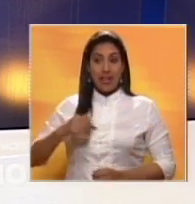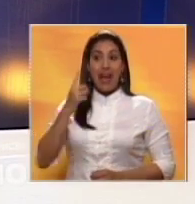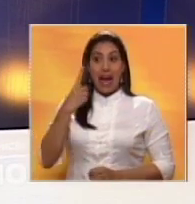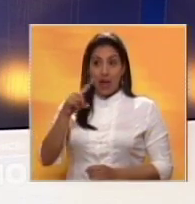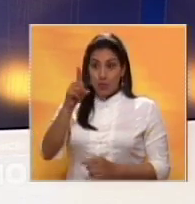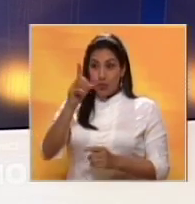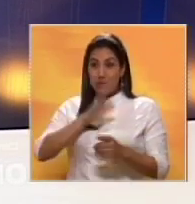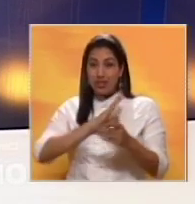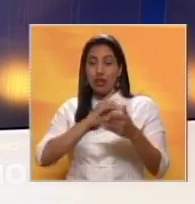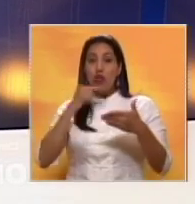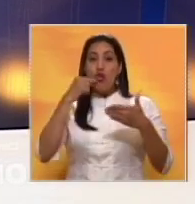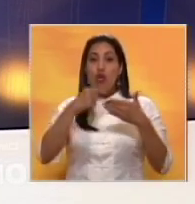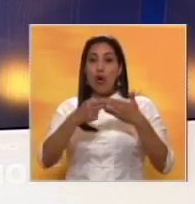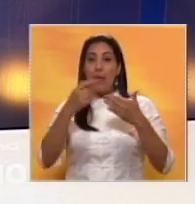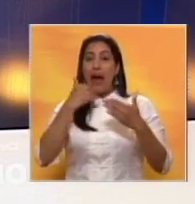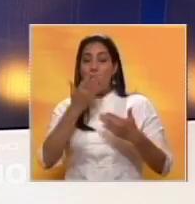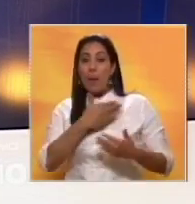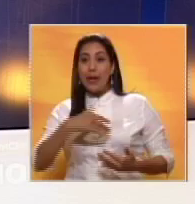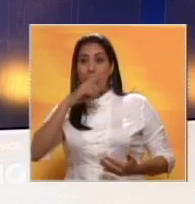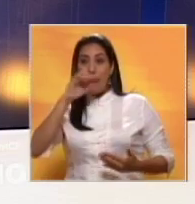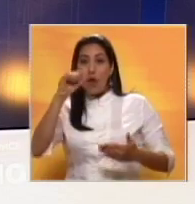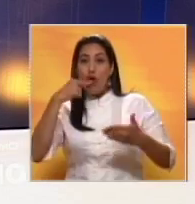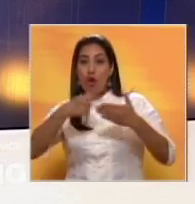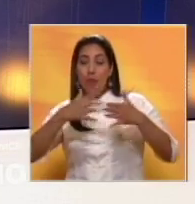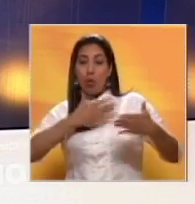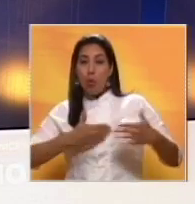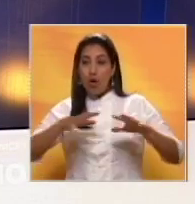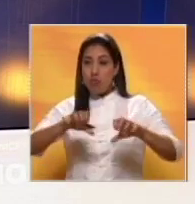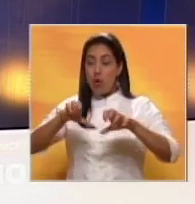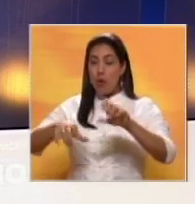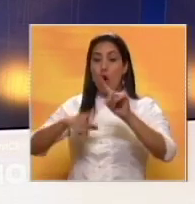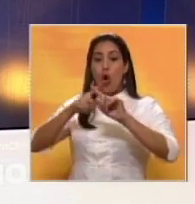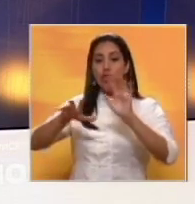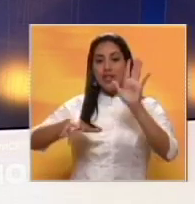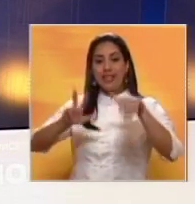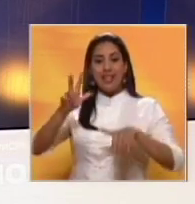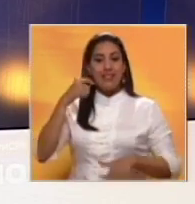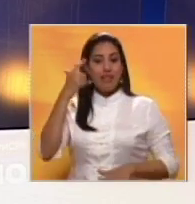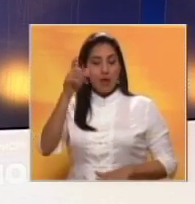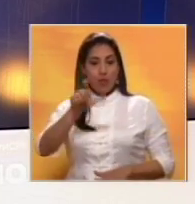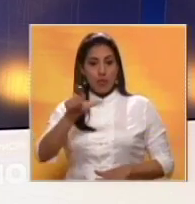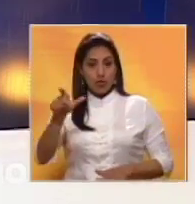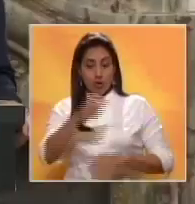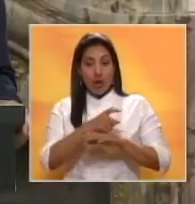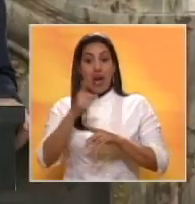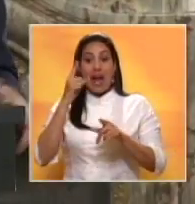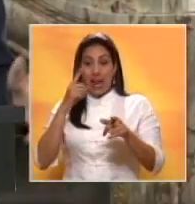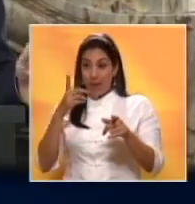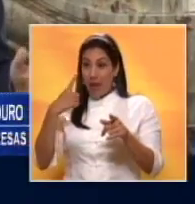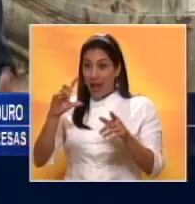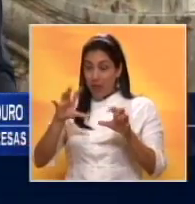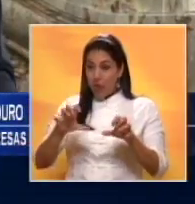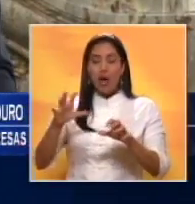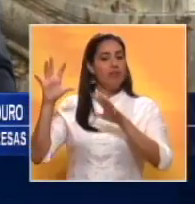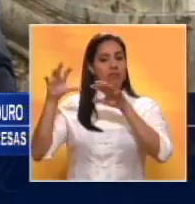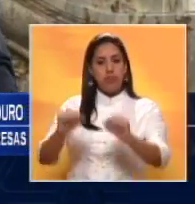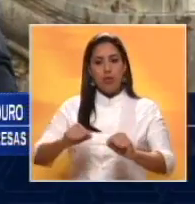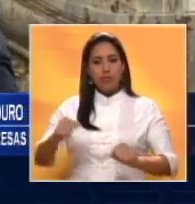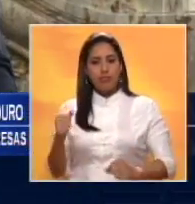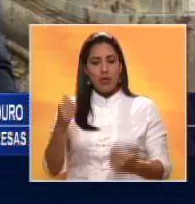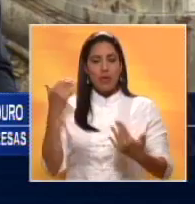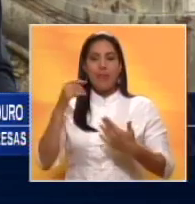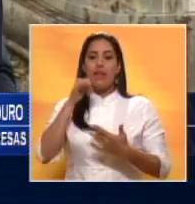si tienen registrados bienes o activos del presidente Nicolás Maduro y otros 13 miembros del gobierno venezolano. La orden se trata de una adhesión